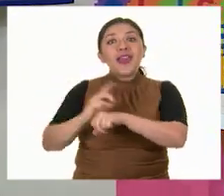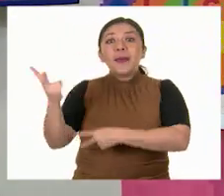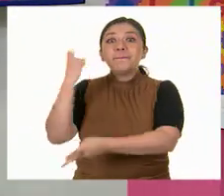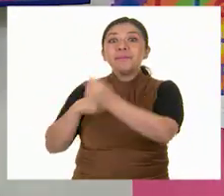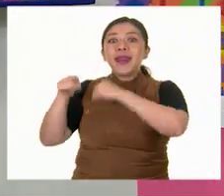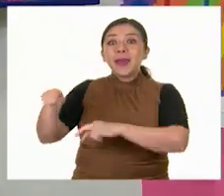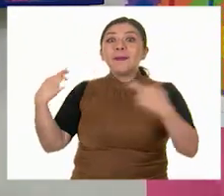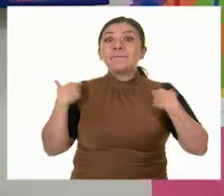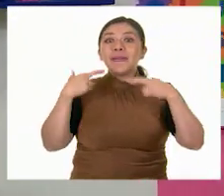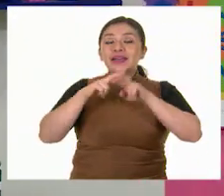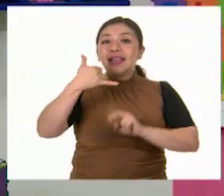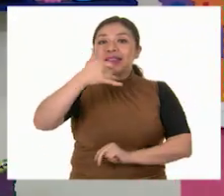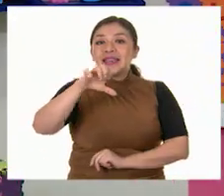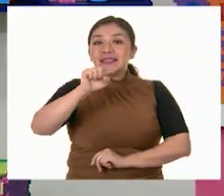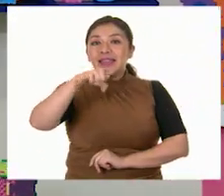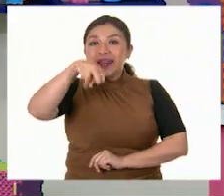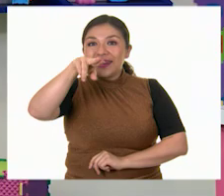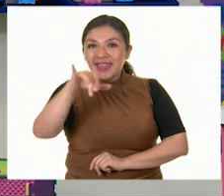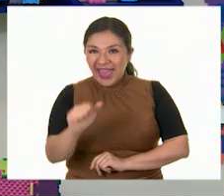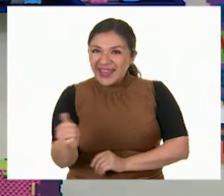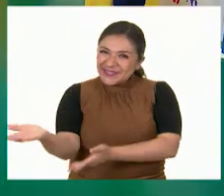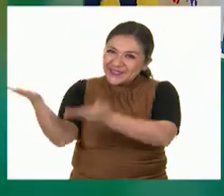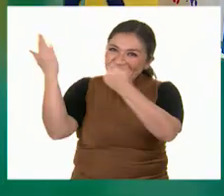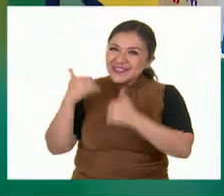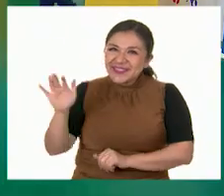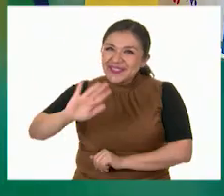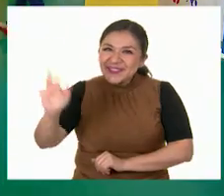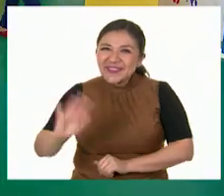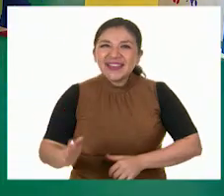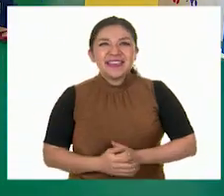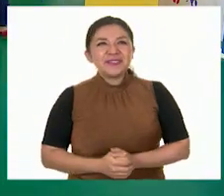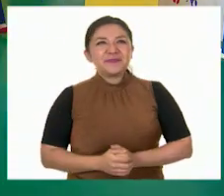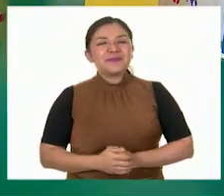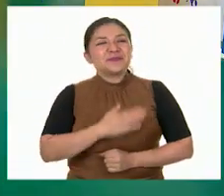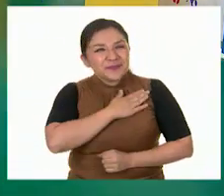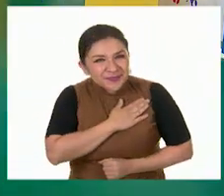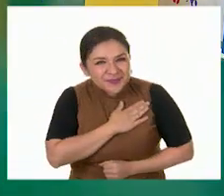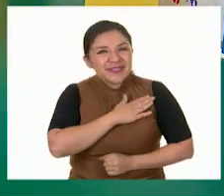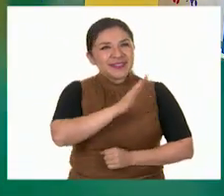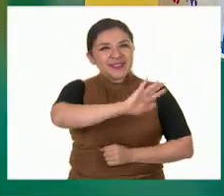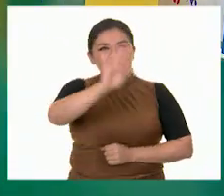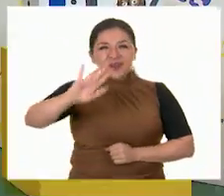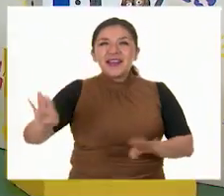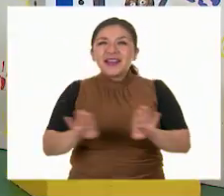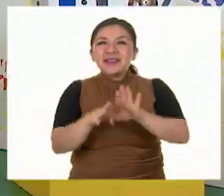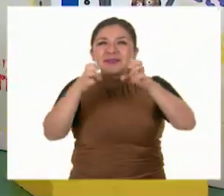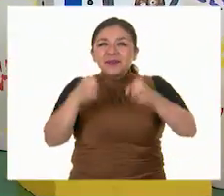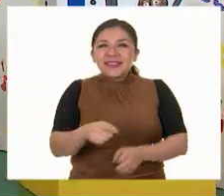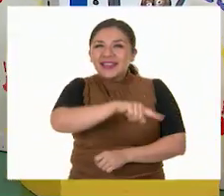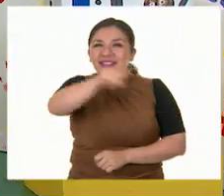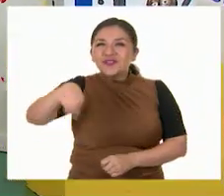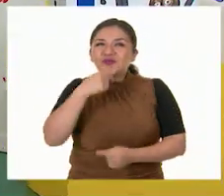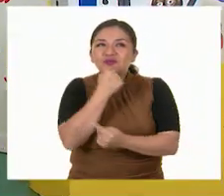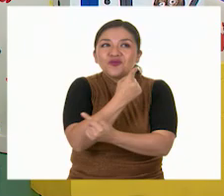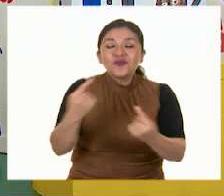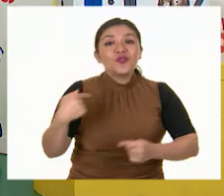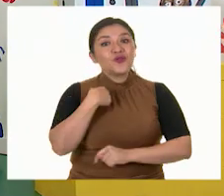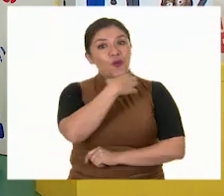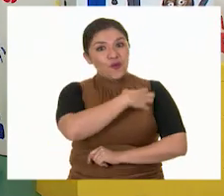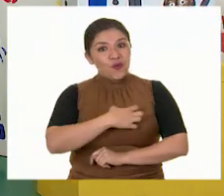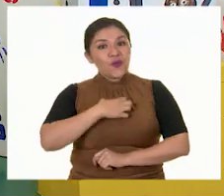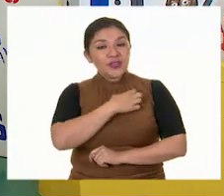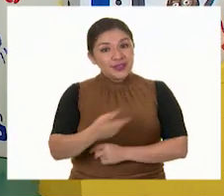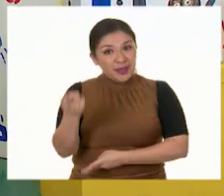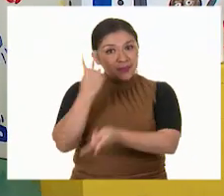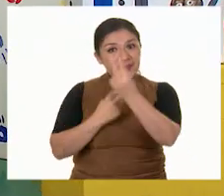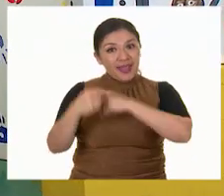acompaña la maestra Yesenia Saldaña Rodríguez. Hola, Yes. Hola. ¿Cómo están, niñas y niños? Estoy muy contenta de